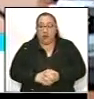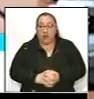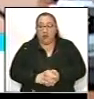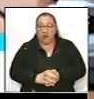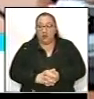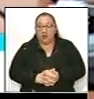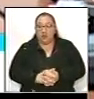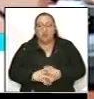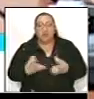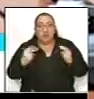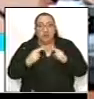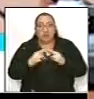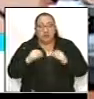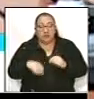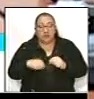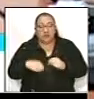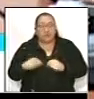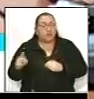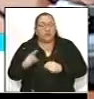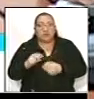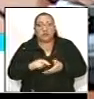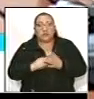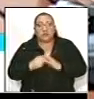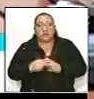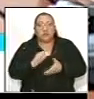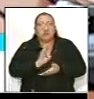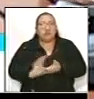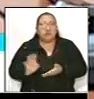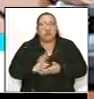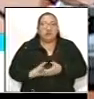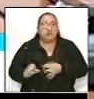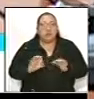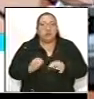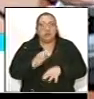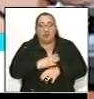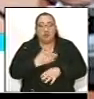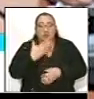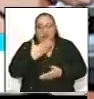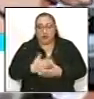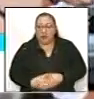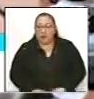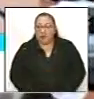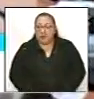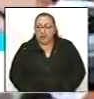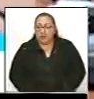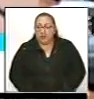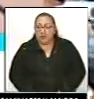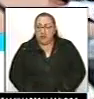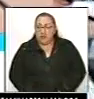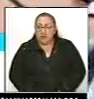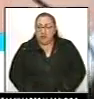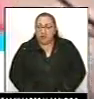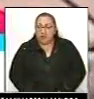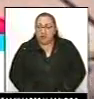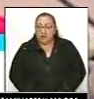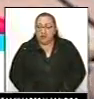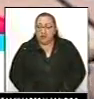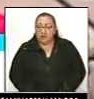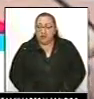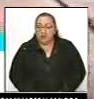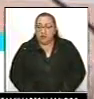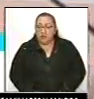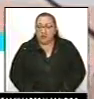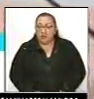quisieran encontrar en esta, y no que haya esa exclusión que así lo habíamos sentido. Muchas gracias. Muchas